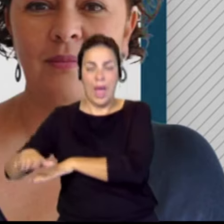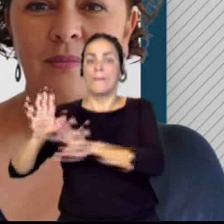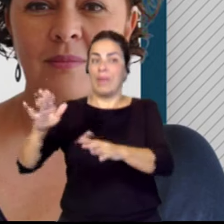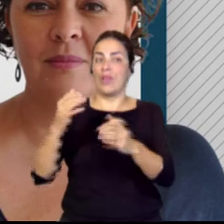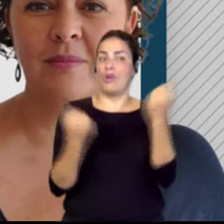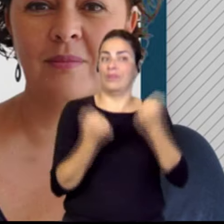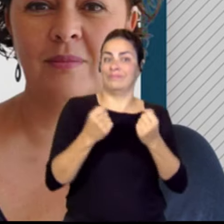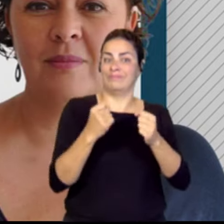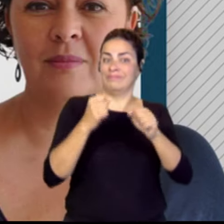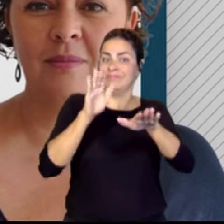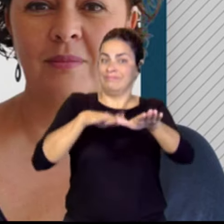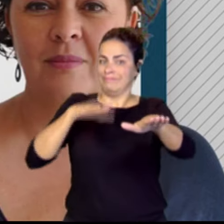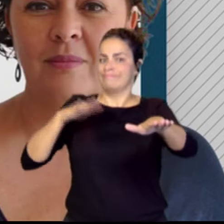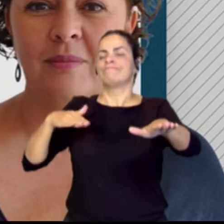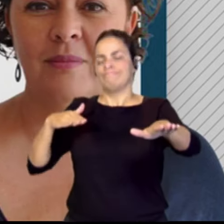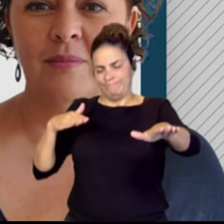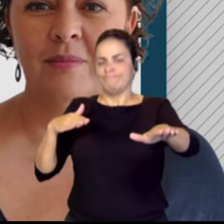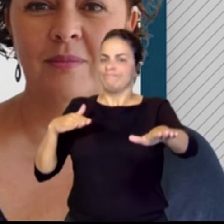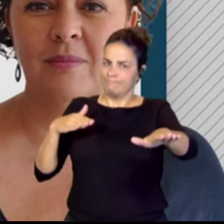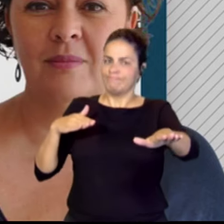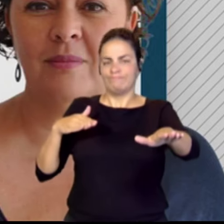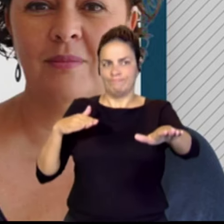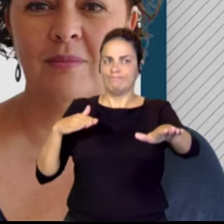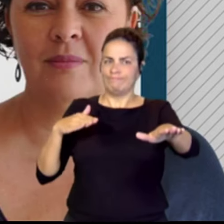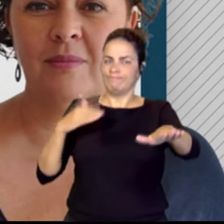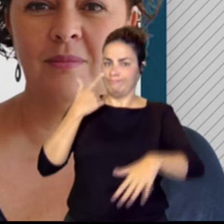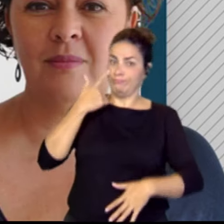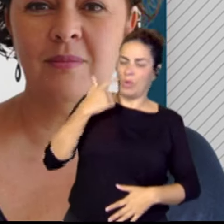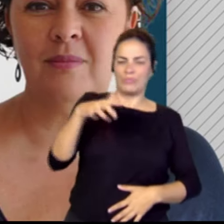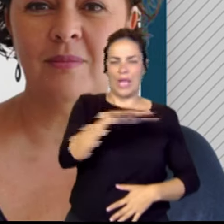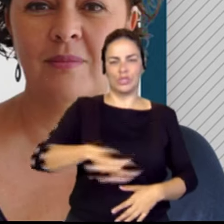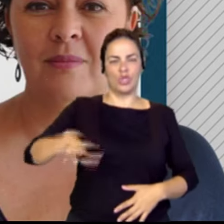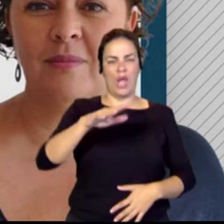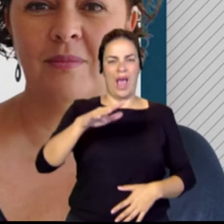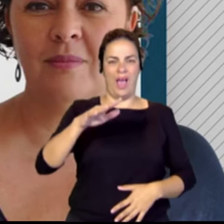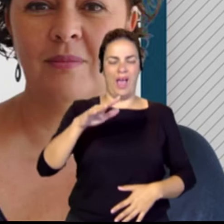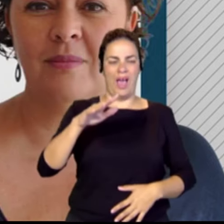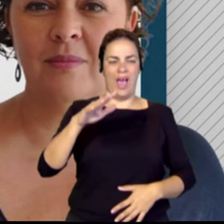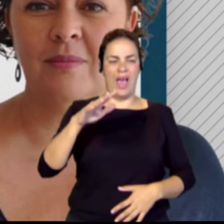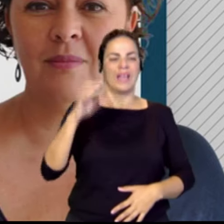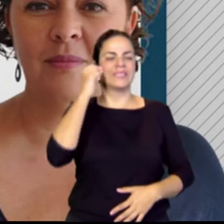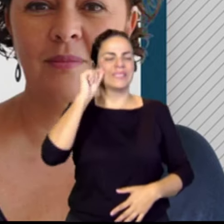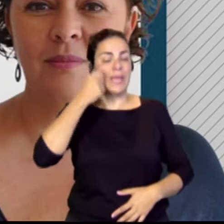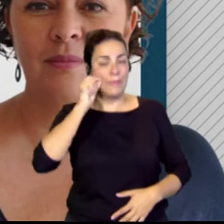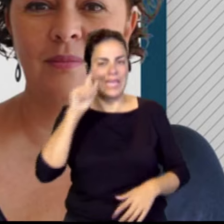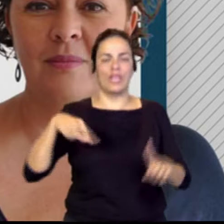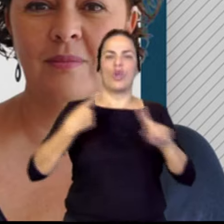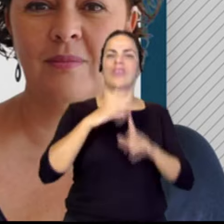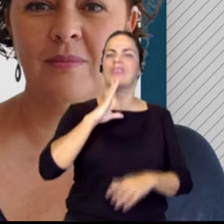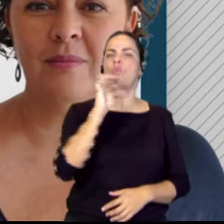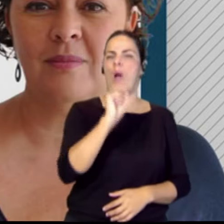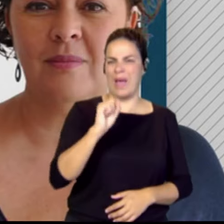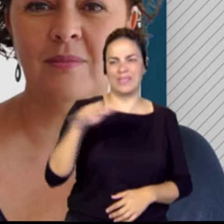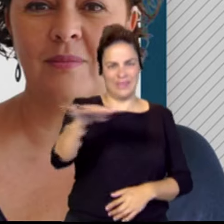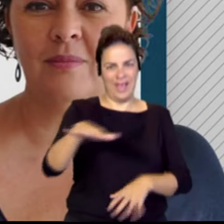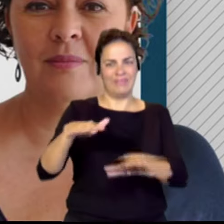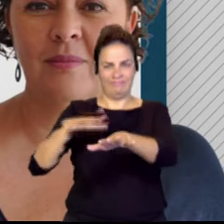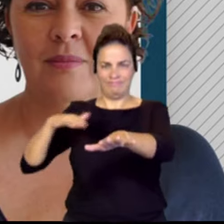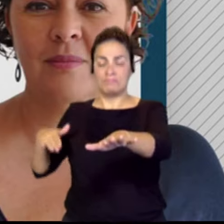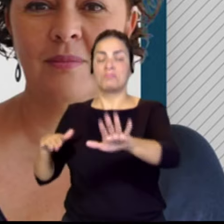momento se están notando como decíamos a la altura de San Benito y también de hamasa por lo demás anoche en la